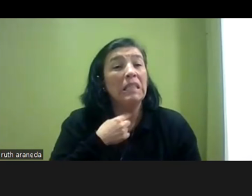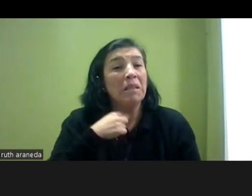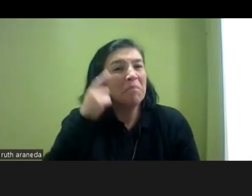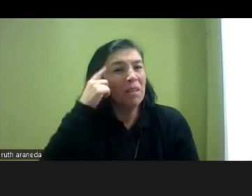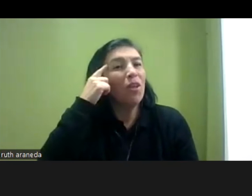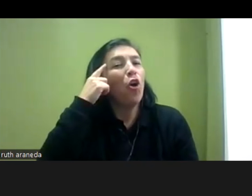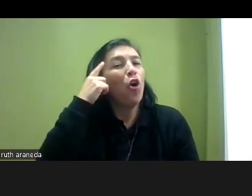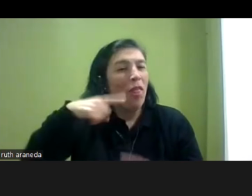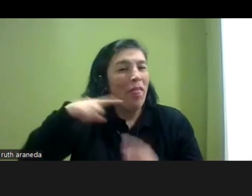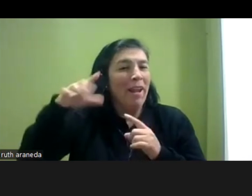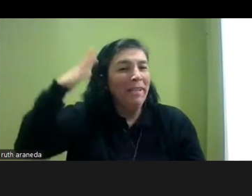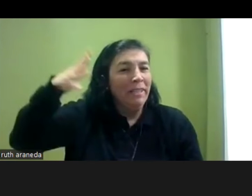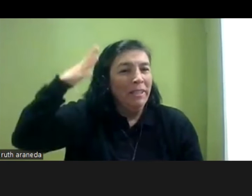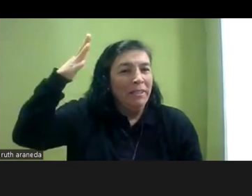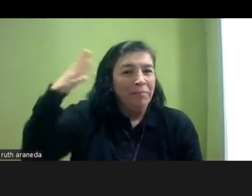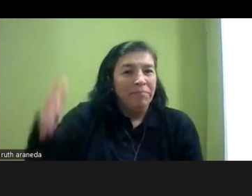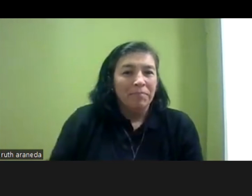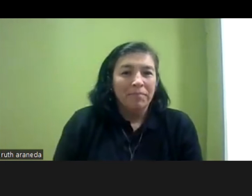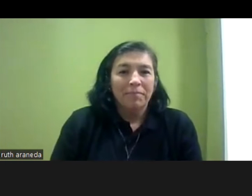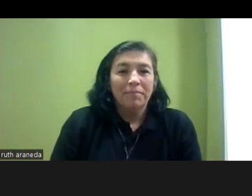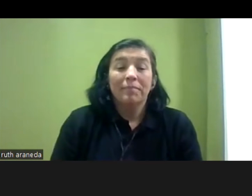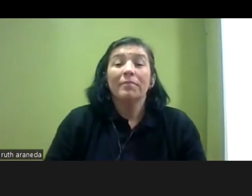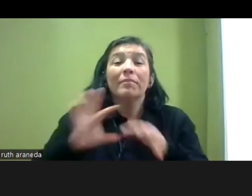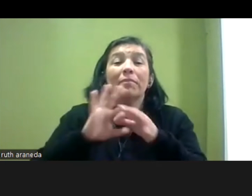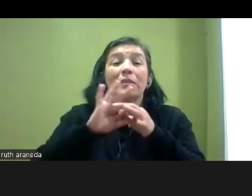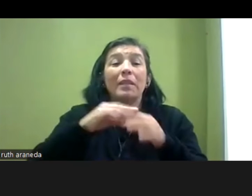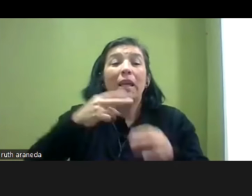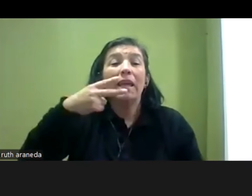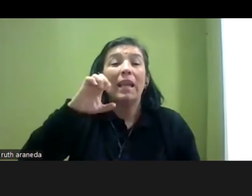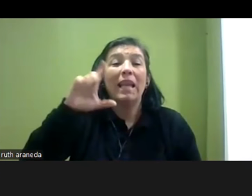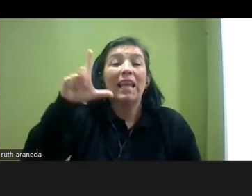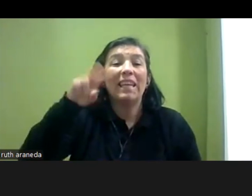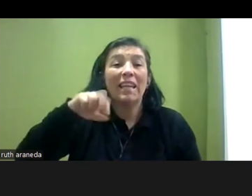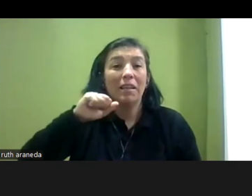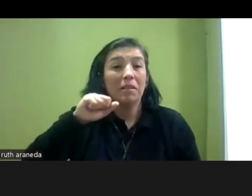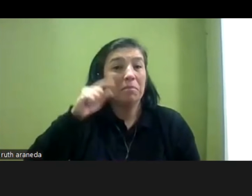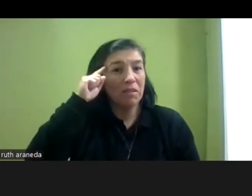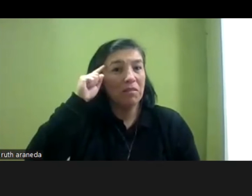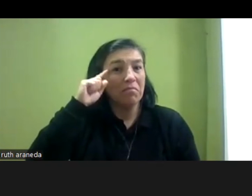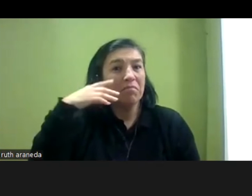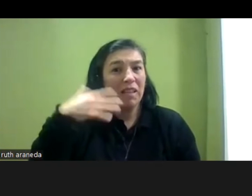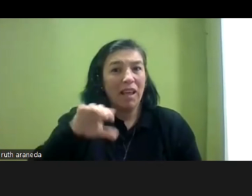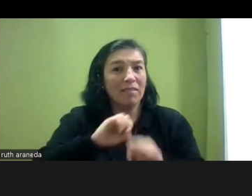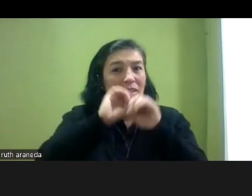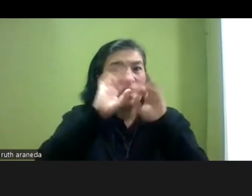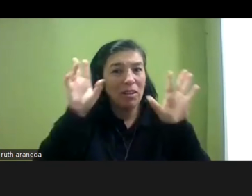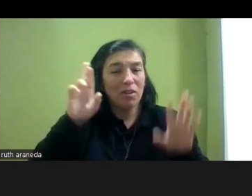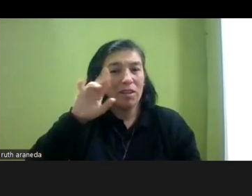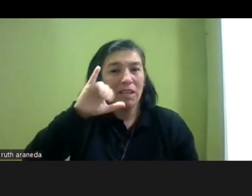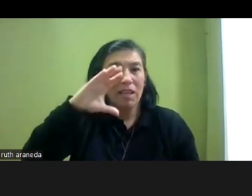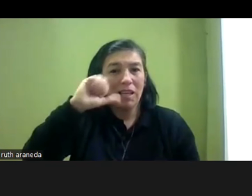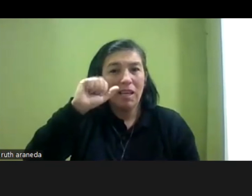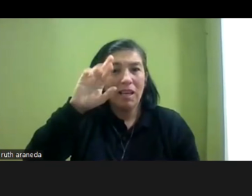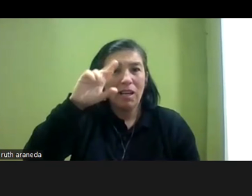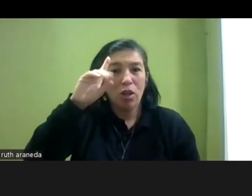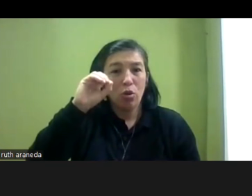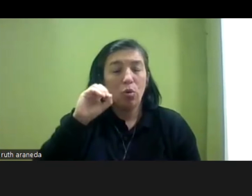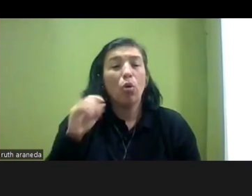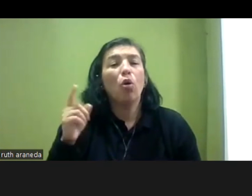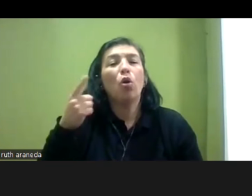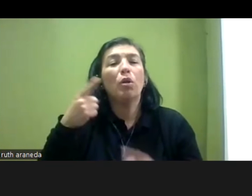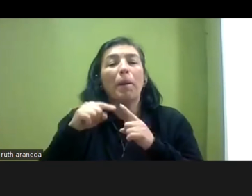otra charla. Muchas gracias, Elena. Supongo que le quedó más claro a Ricardo la respuesta, ¿no? Yo tengo otra